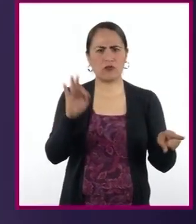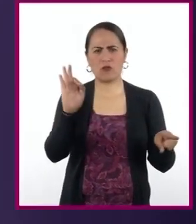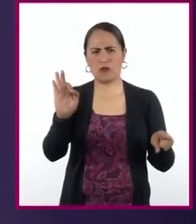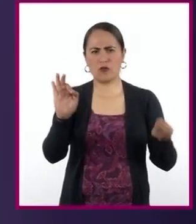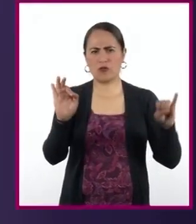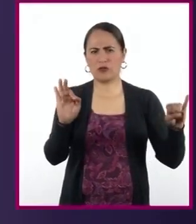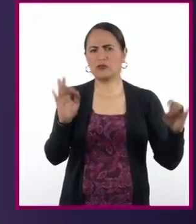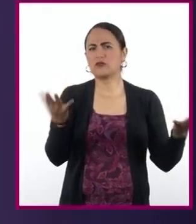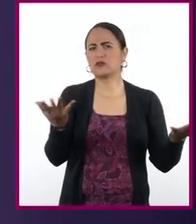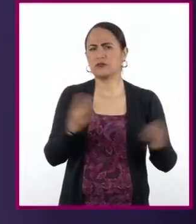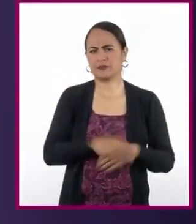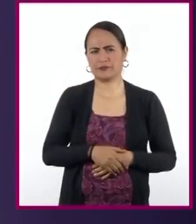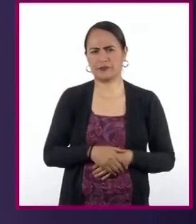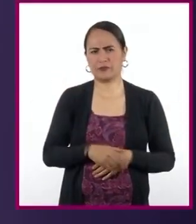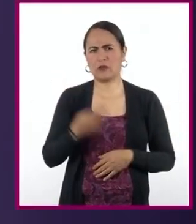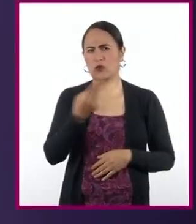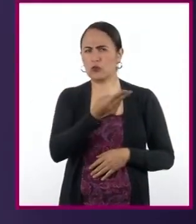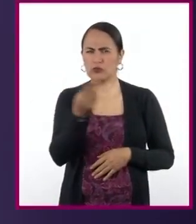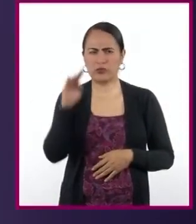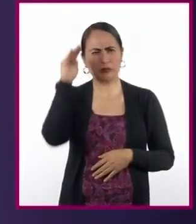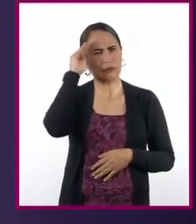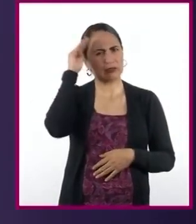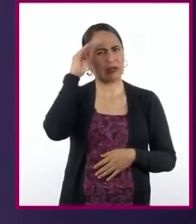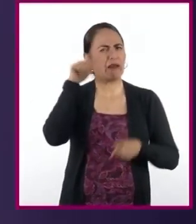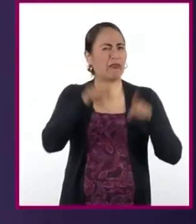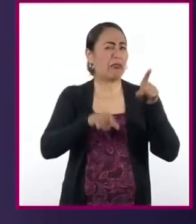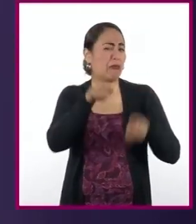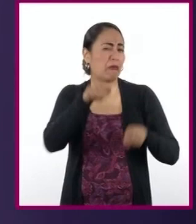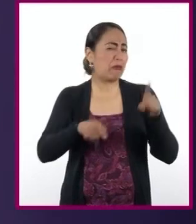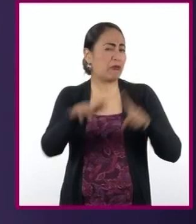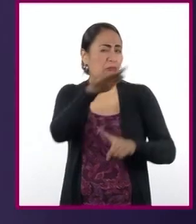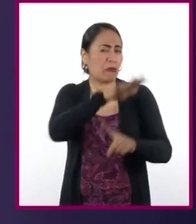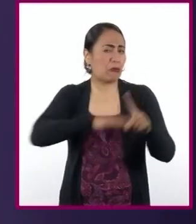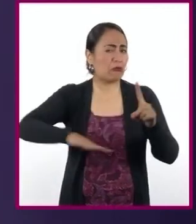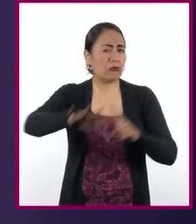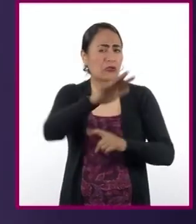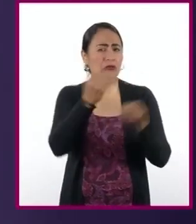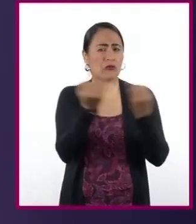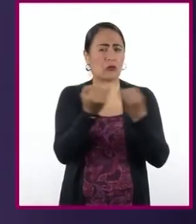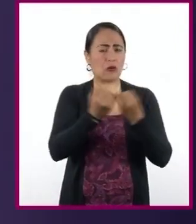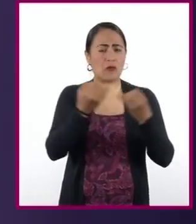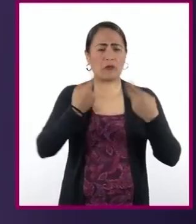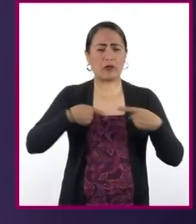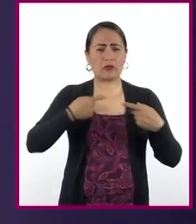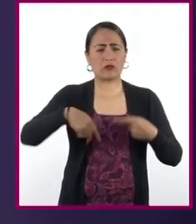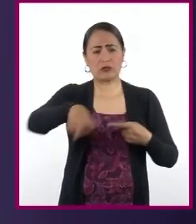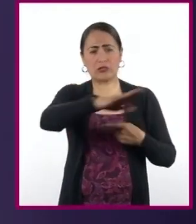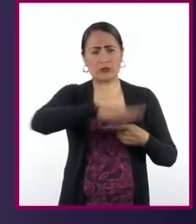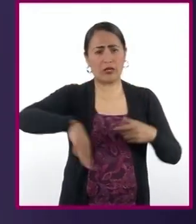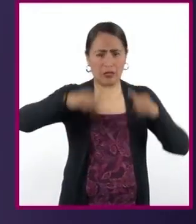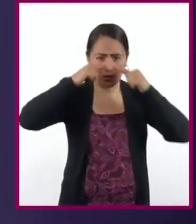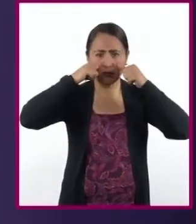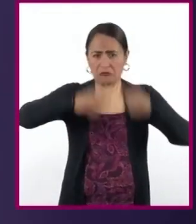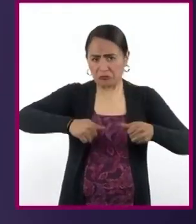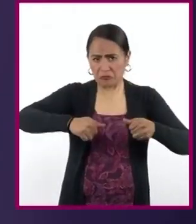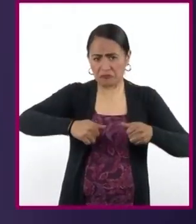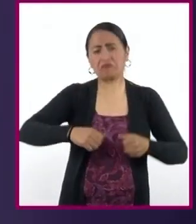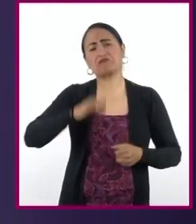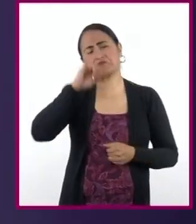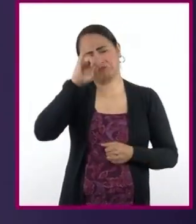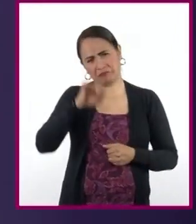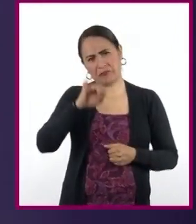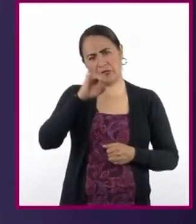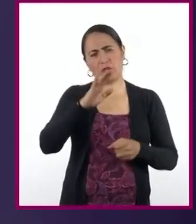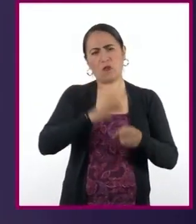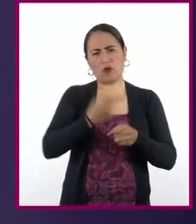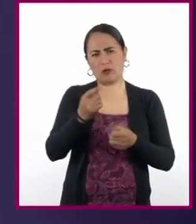Si ustedes están pensando que todo dependerá del contexto y de nuestros interlocutores, están en lo correcto, ya que si el debate